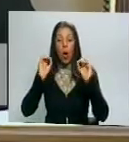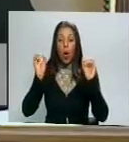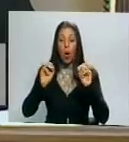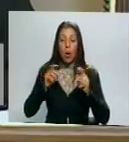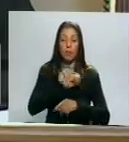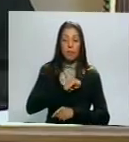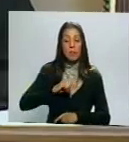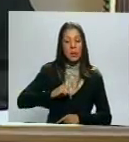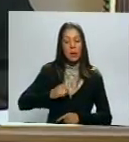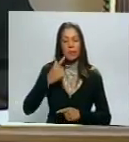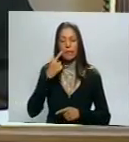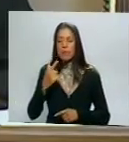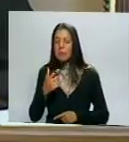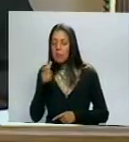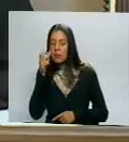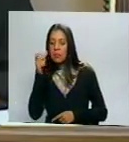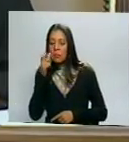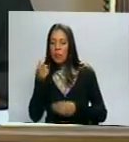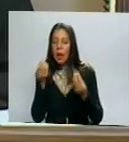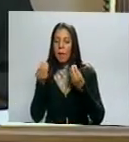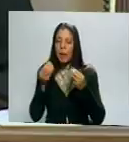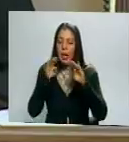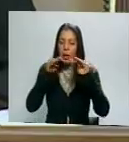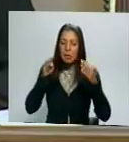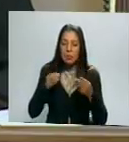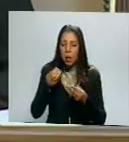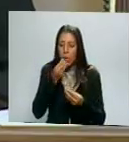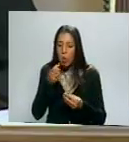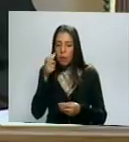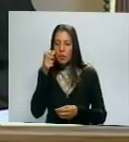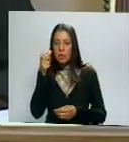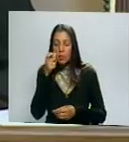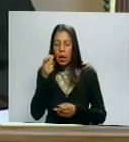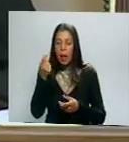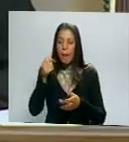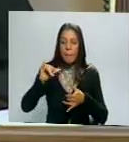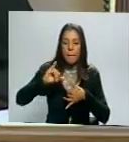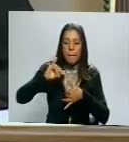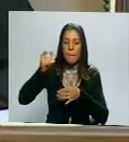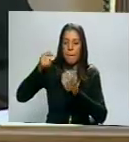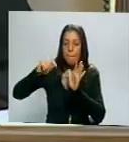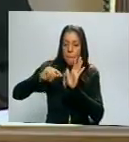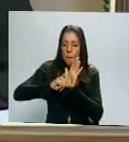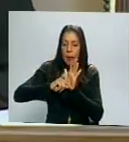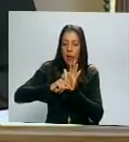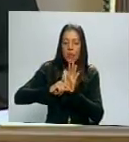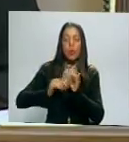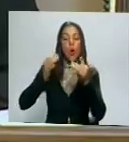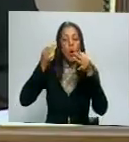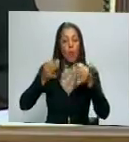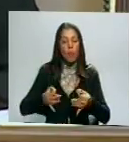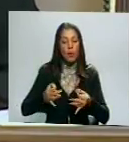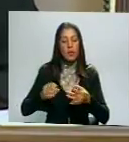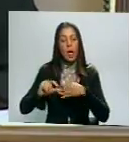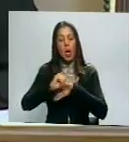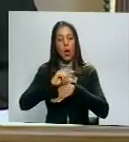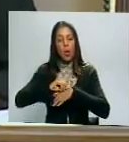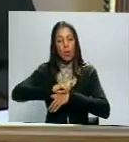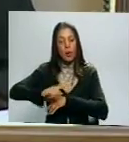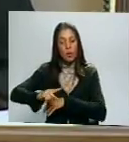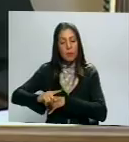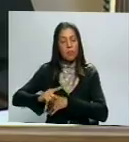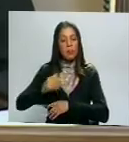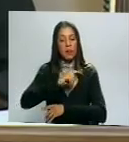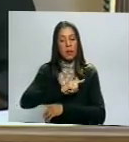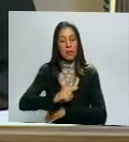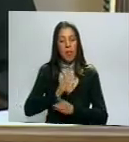promover adecuadamente la comercialización de los artículos a precios fijados por el órgano del Estado que regula la materia.